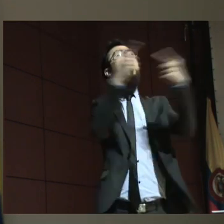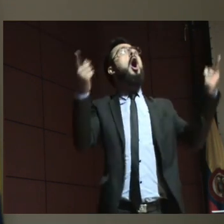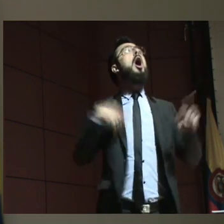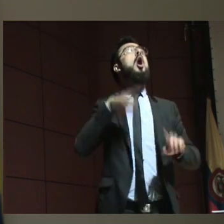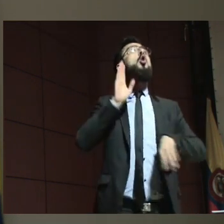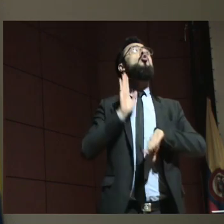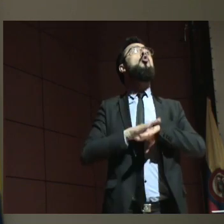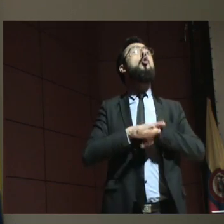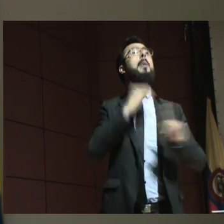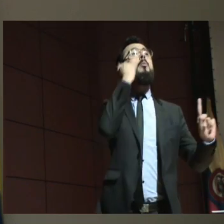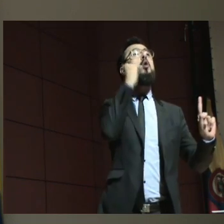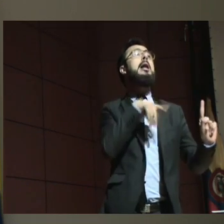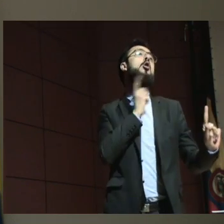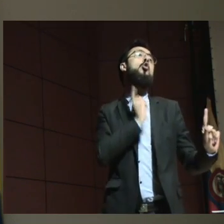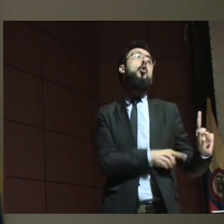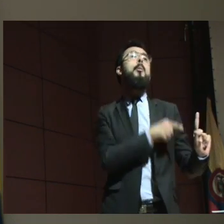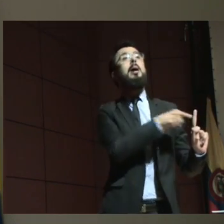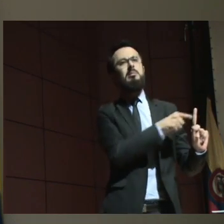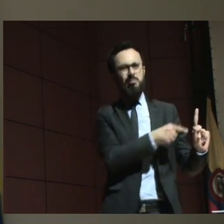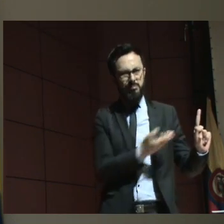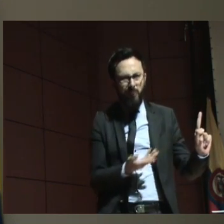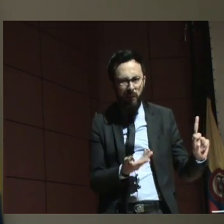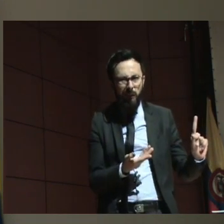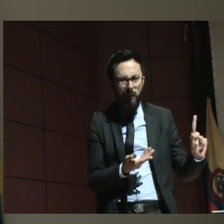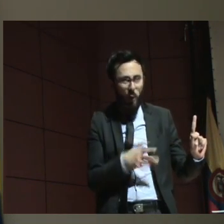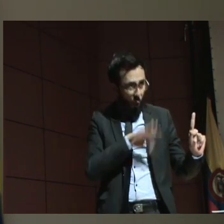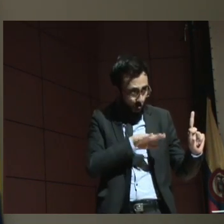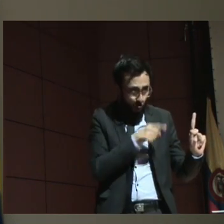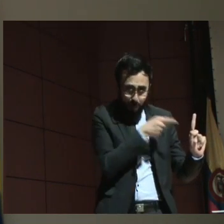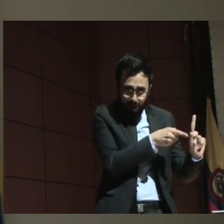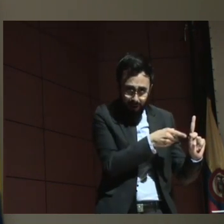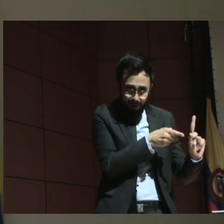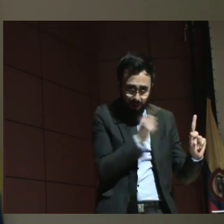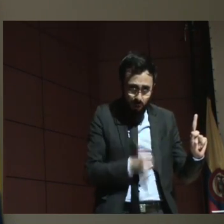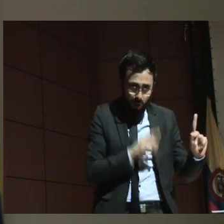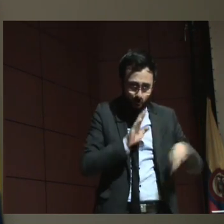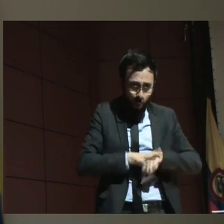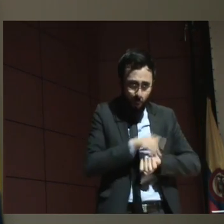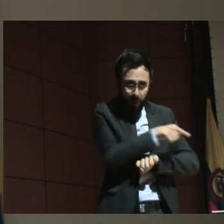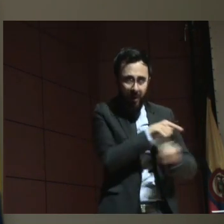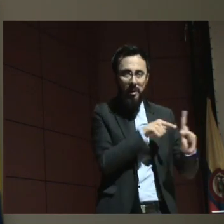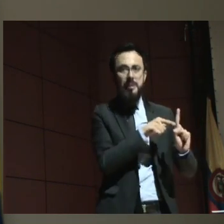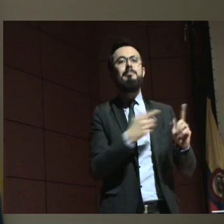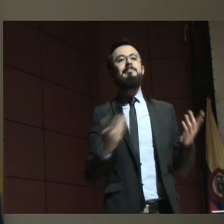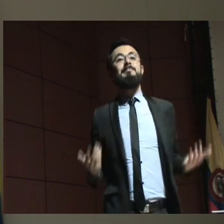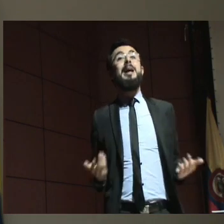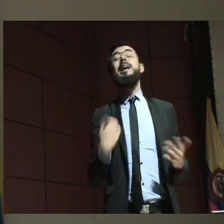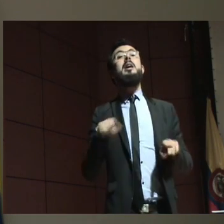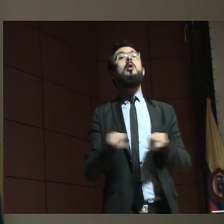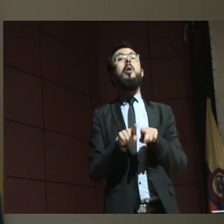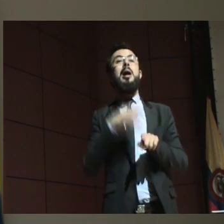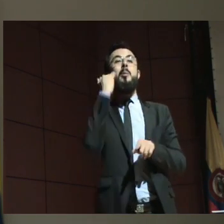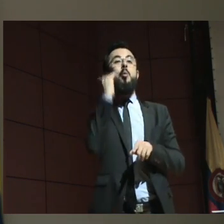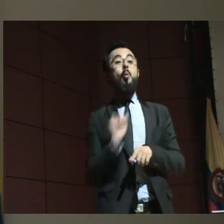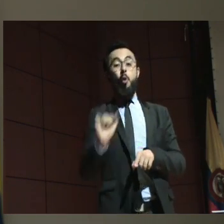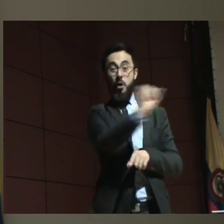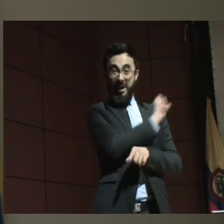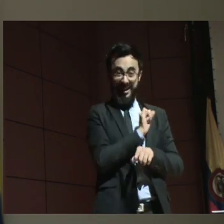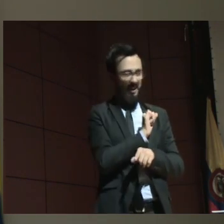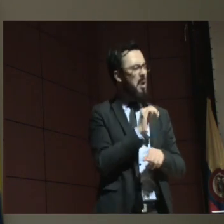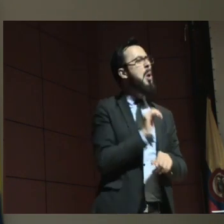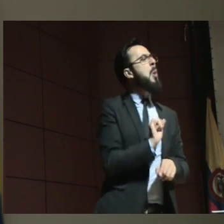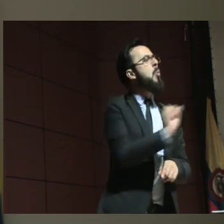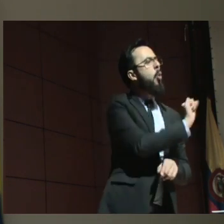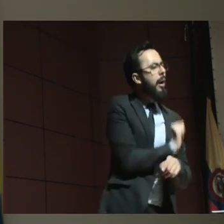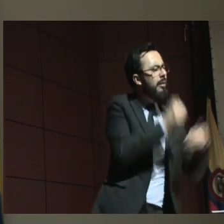sexual. ¿Por qué para prevenir la violencia sexual esterilizamos a las mujeres con discapacidad? Que además no tiene ningún nexo causal, no tiene ninguna relación de